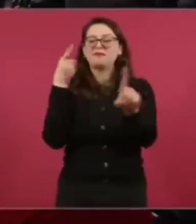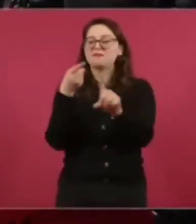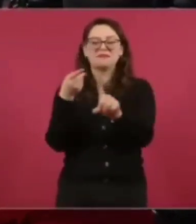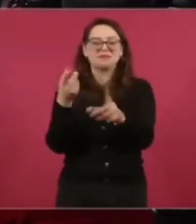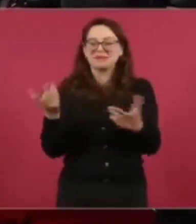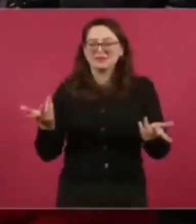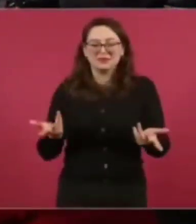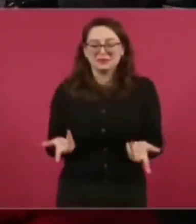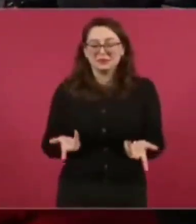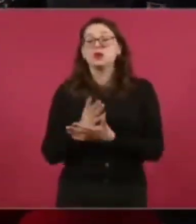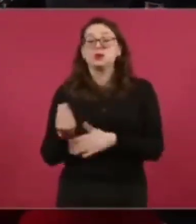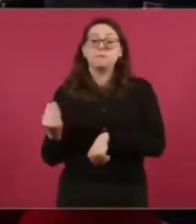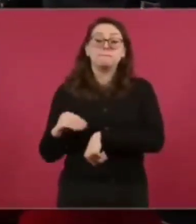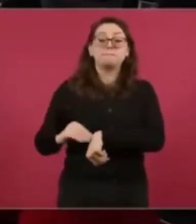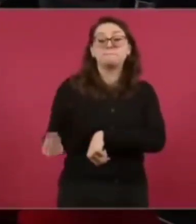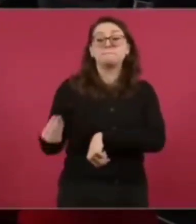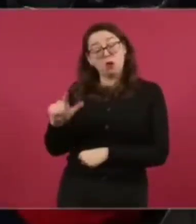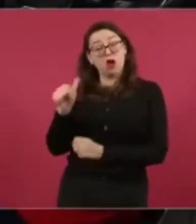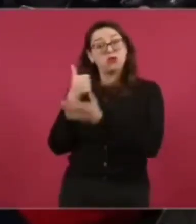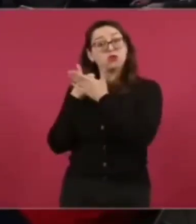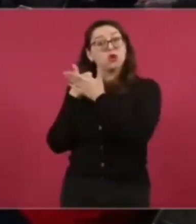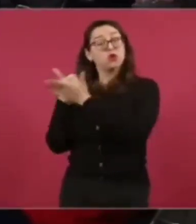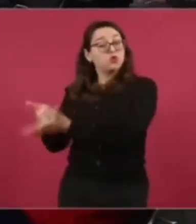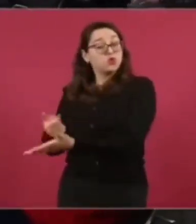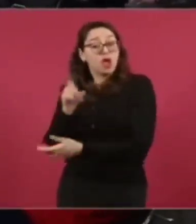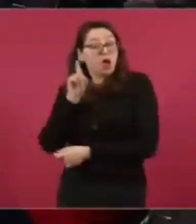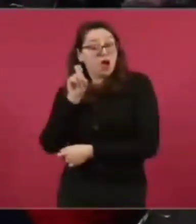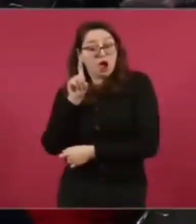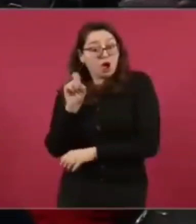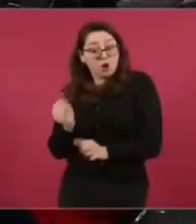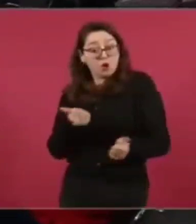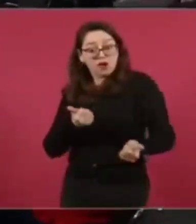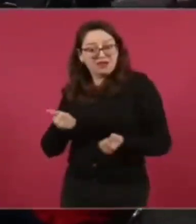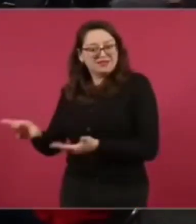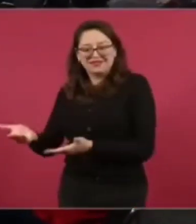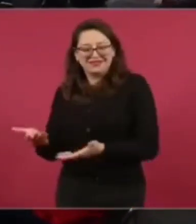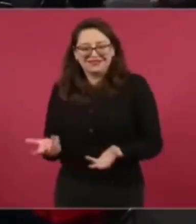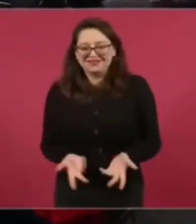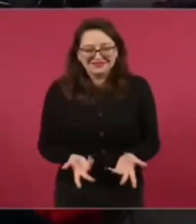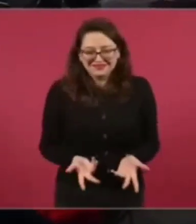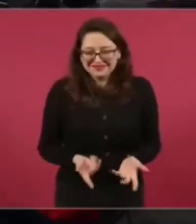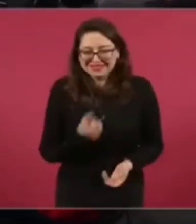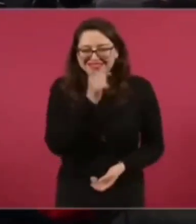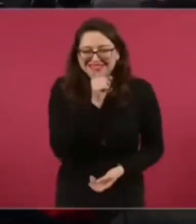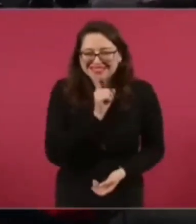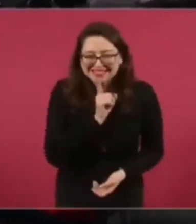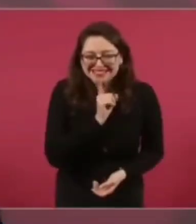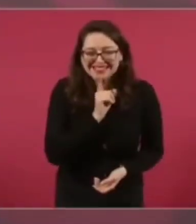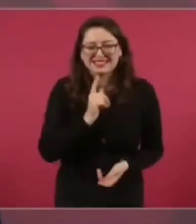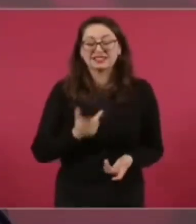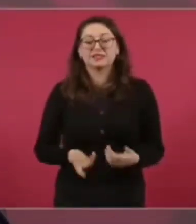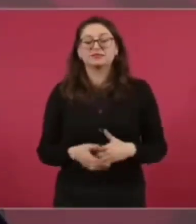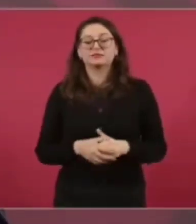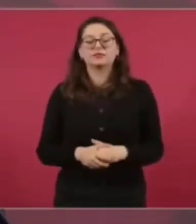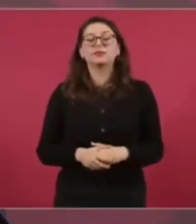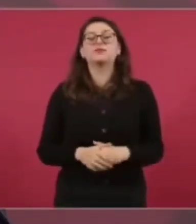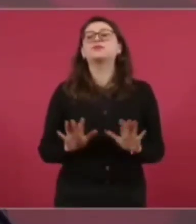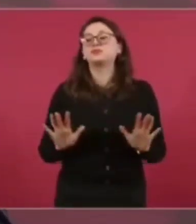usaron como un parapeto, una pantalla. ¿Cómo se proyecta una obra? Van a desaparecer 3